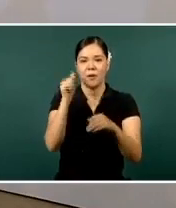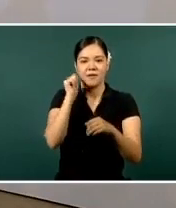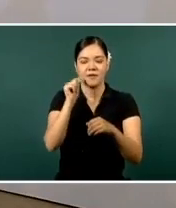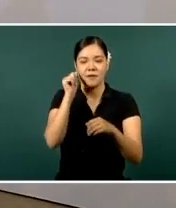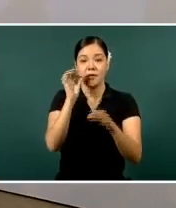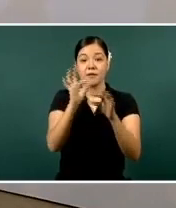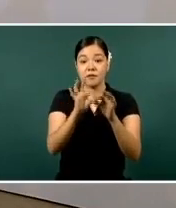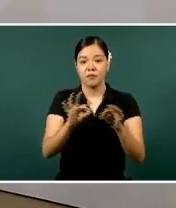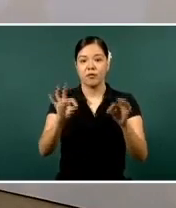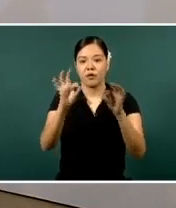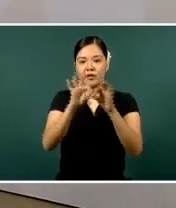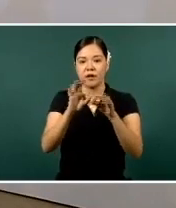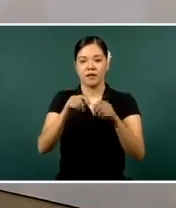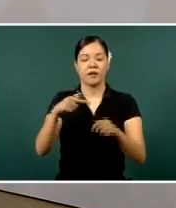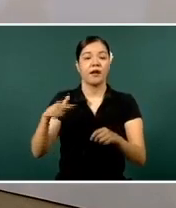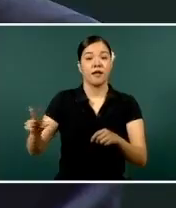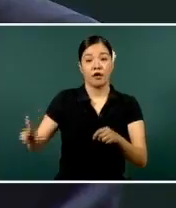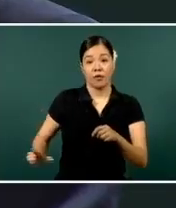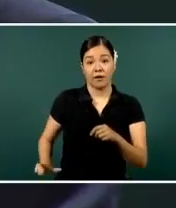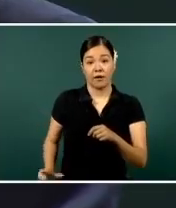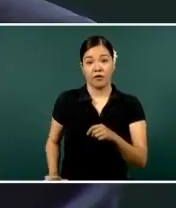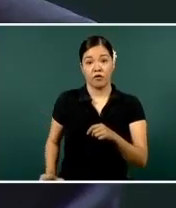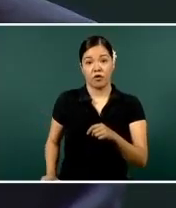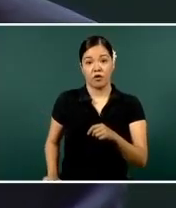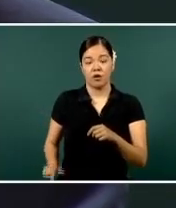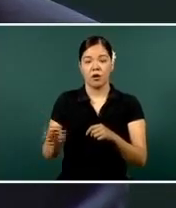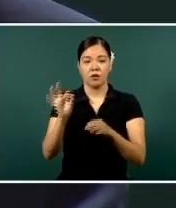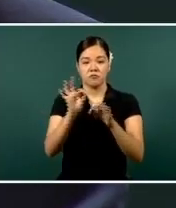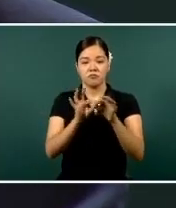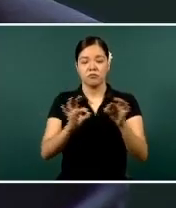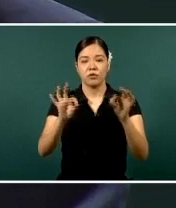de Gobernación, y